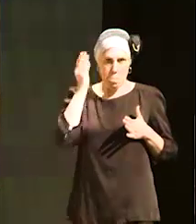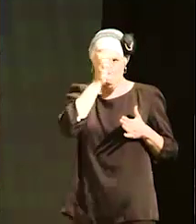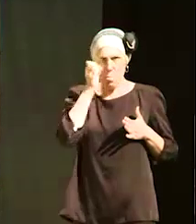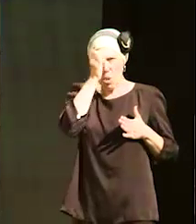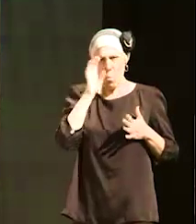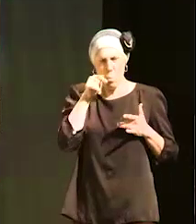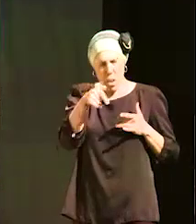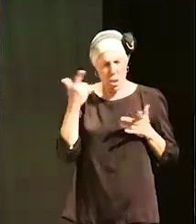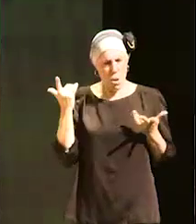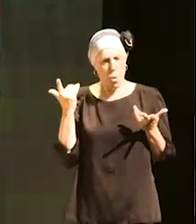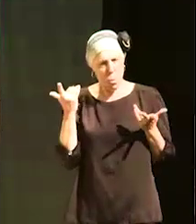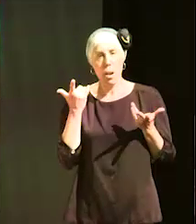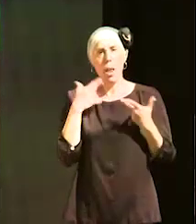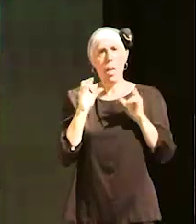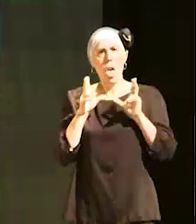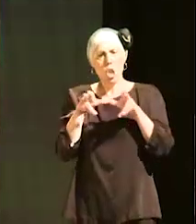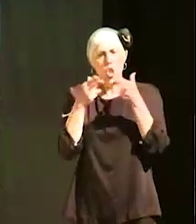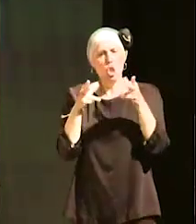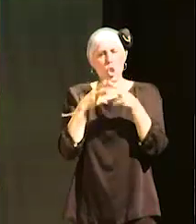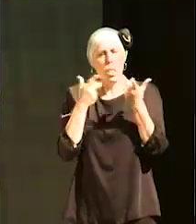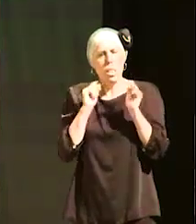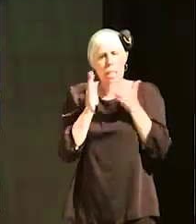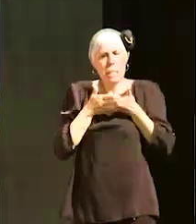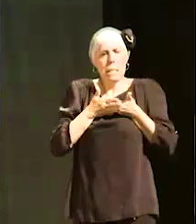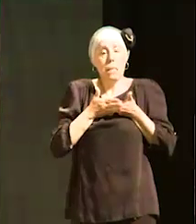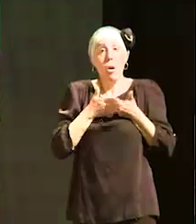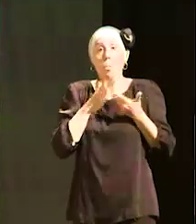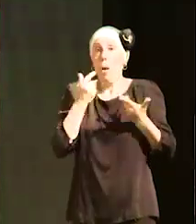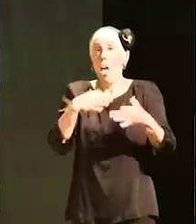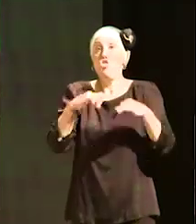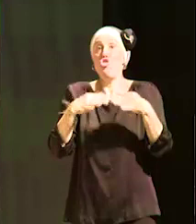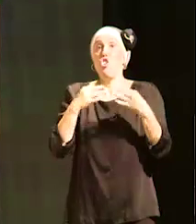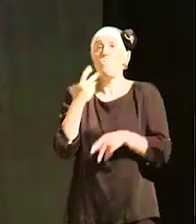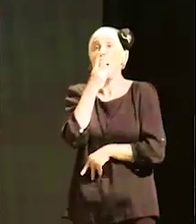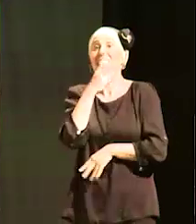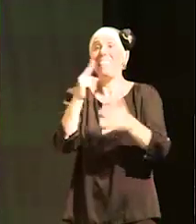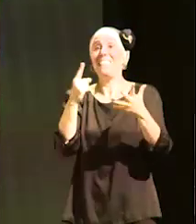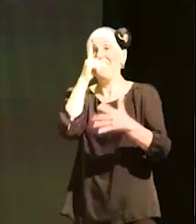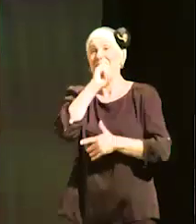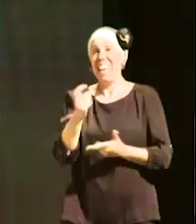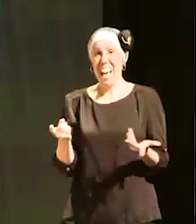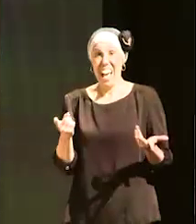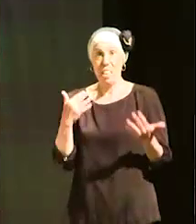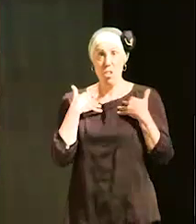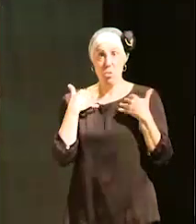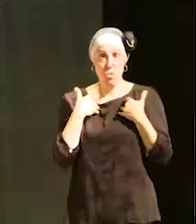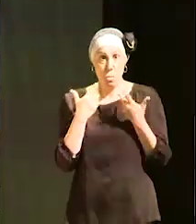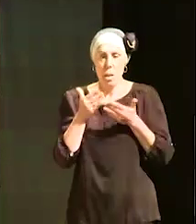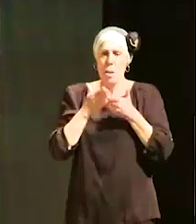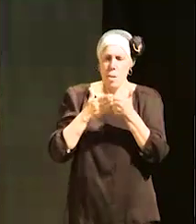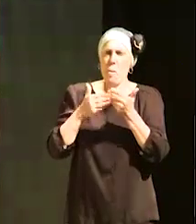enferma es normal fueron 36 años y los procesos son pequeñitos pero son así